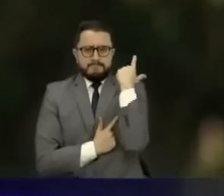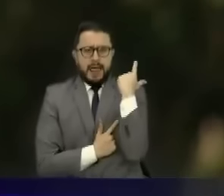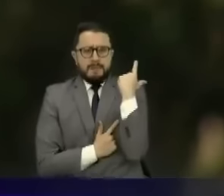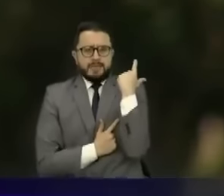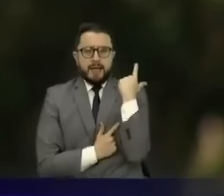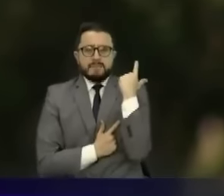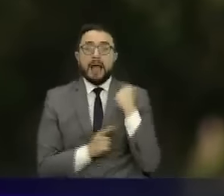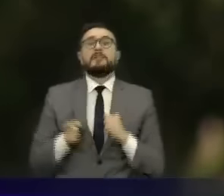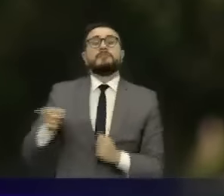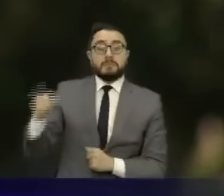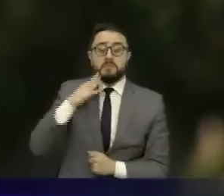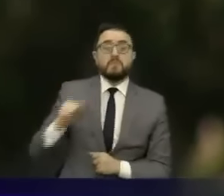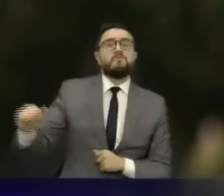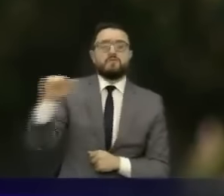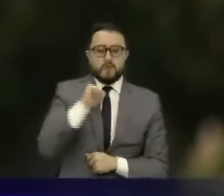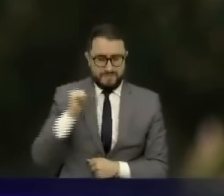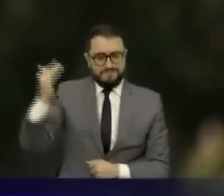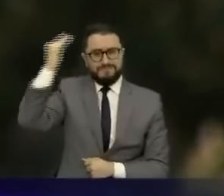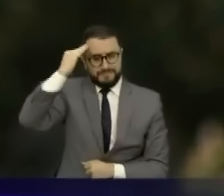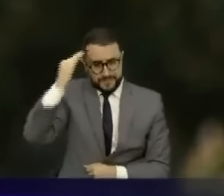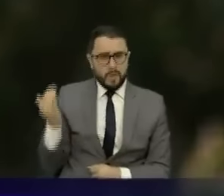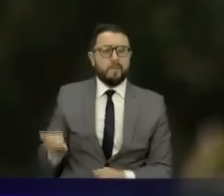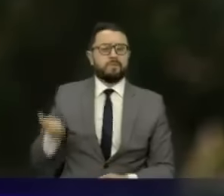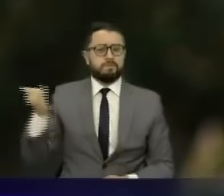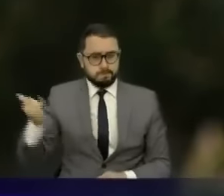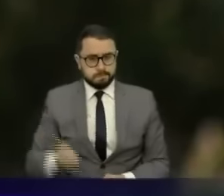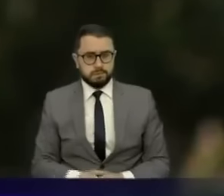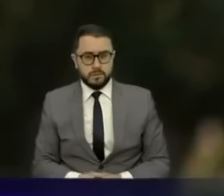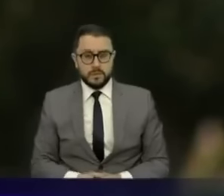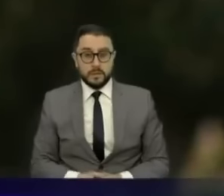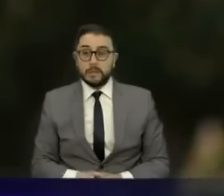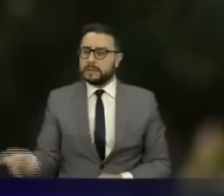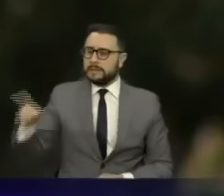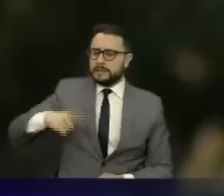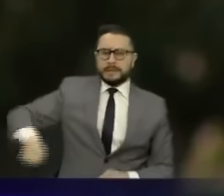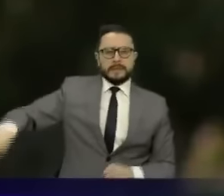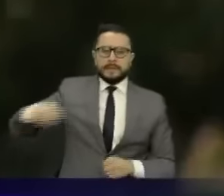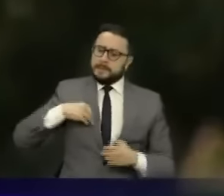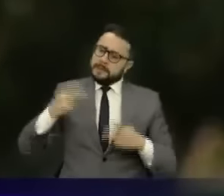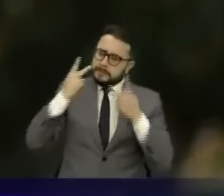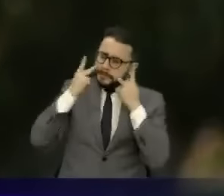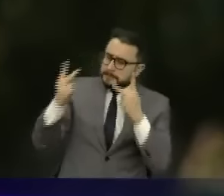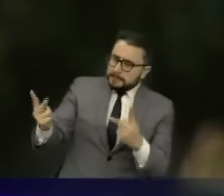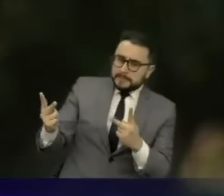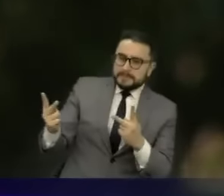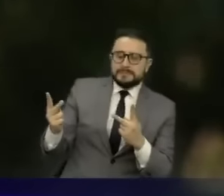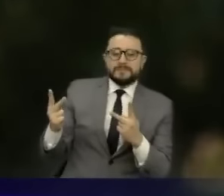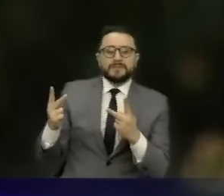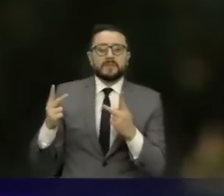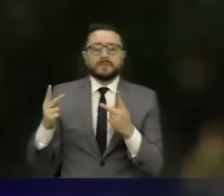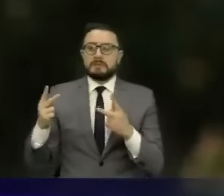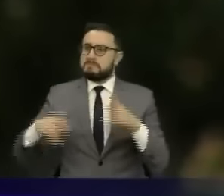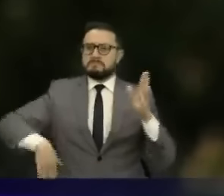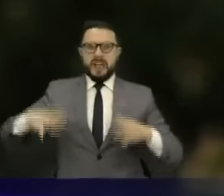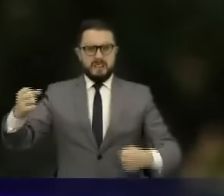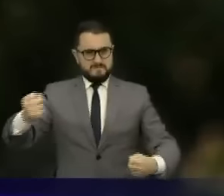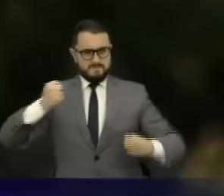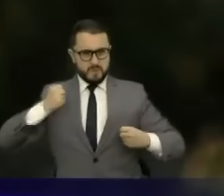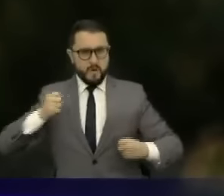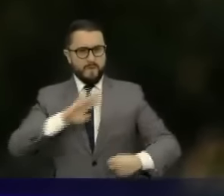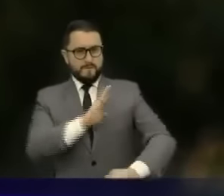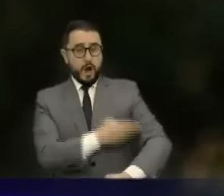parte de este esfuerzo y con mucho ardor, quizás mayor, lo he visto, que en el hombre mismo,